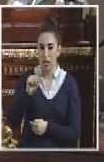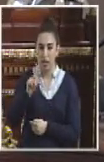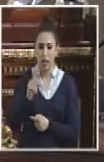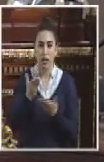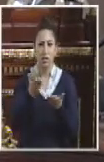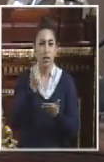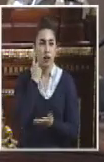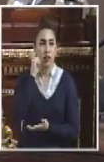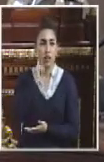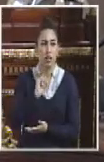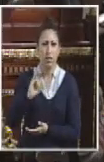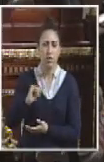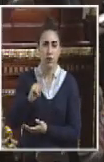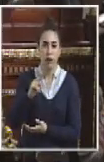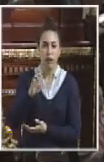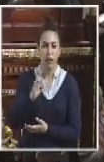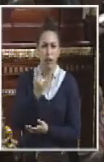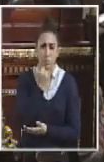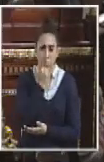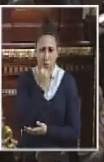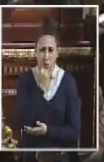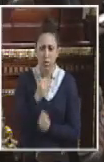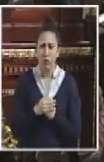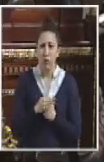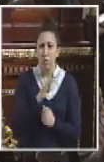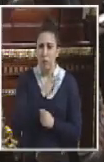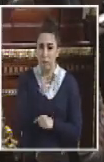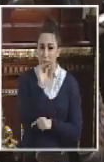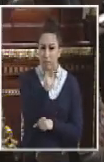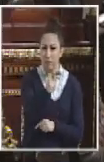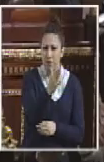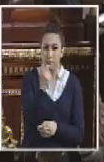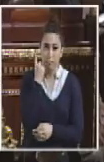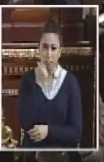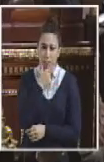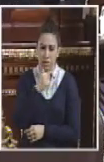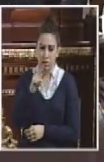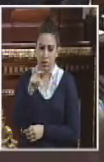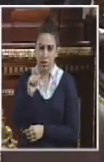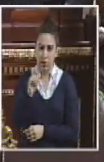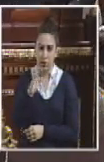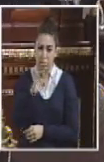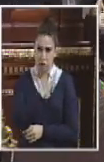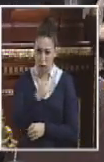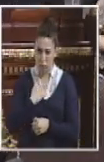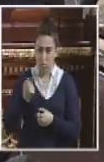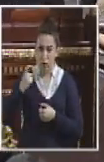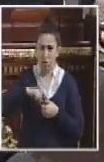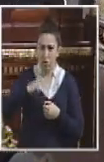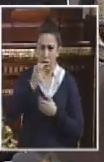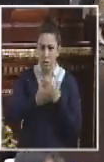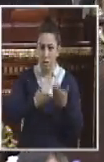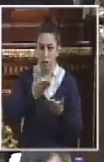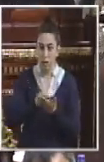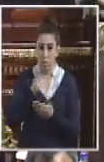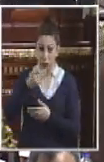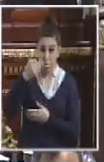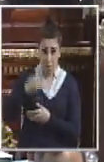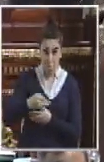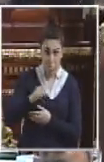Guerrero. Gracias, diputada presidenta. Pedirle al diputado Mauricio Tabe si me puedo suscribir a su iniciativa, por favor. ¿Acepta usted, diputado